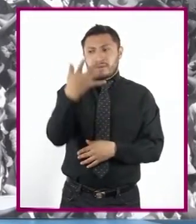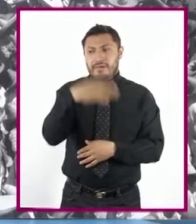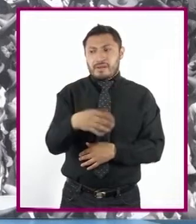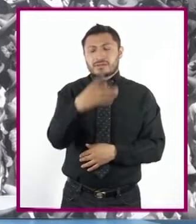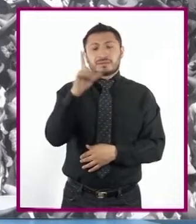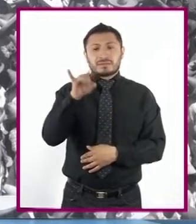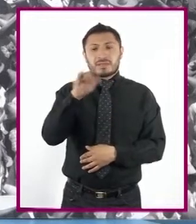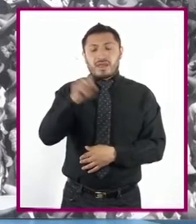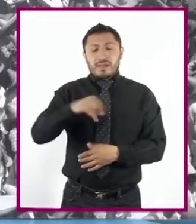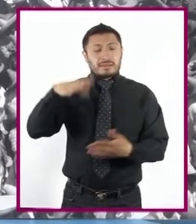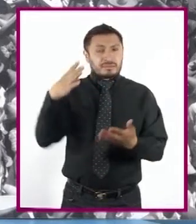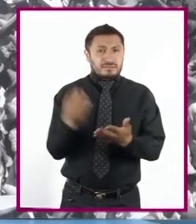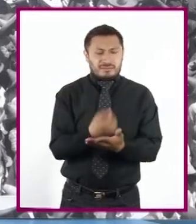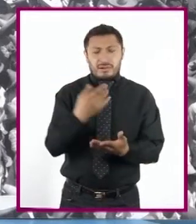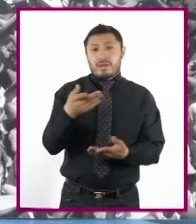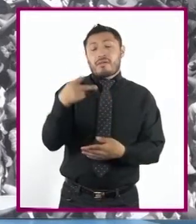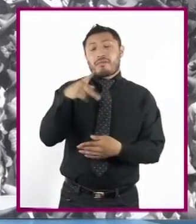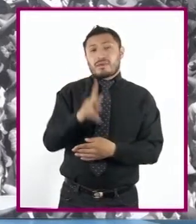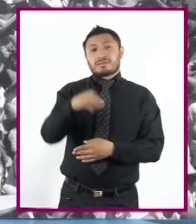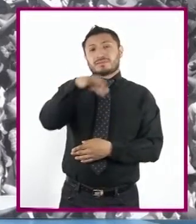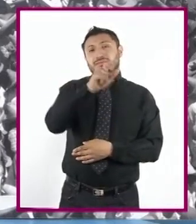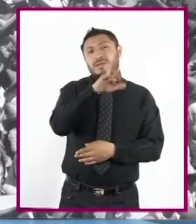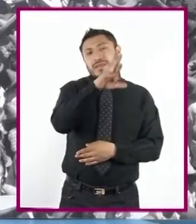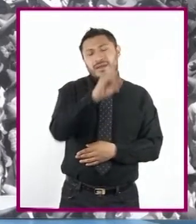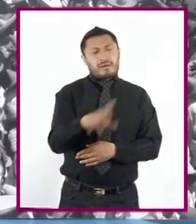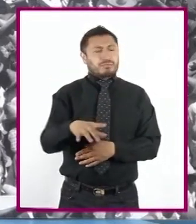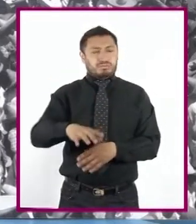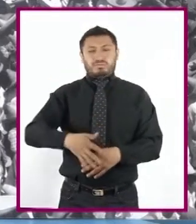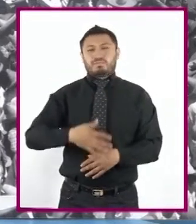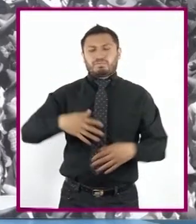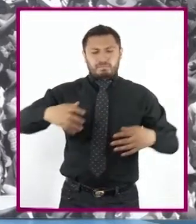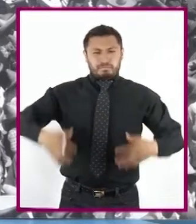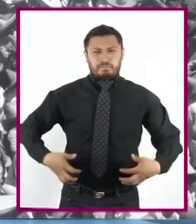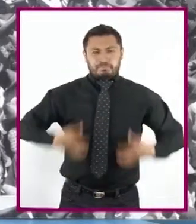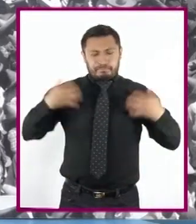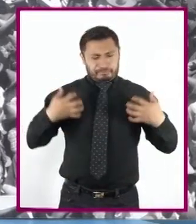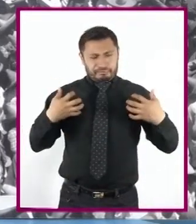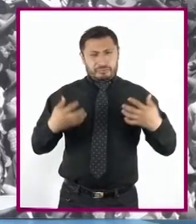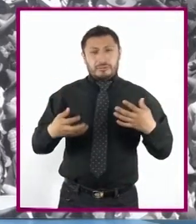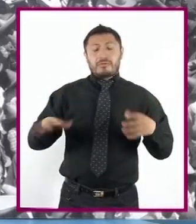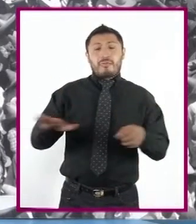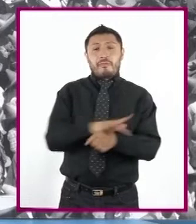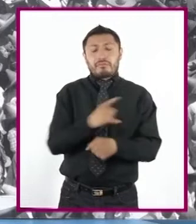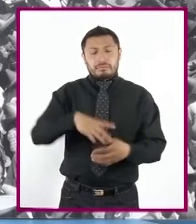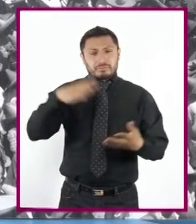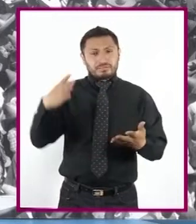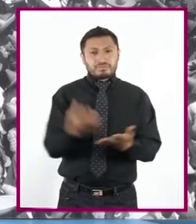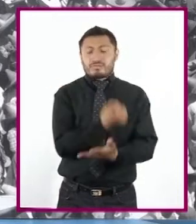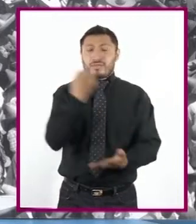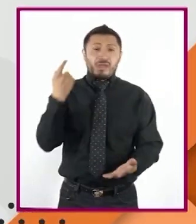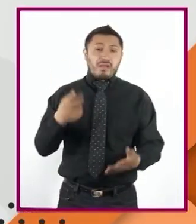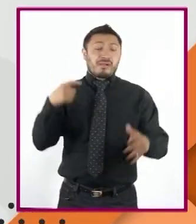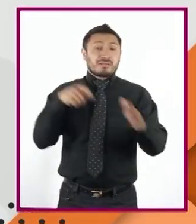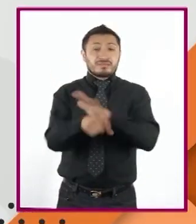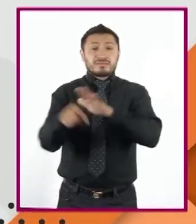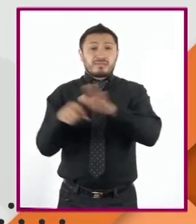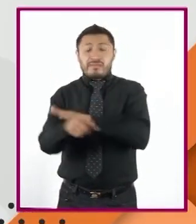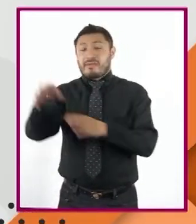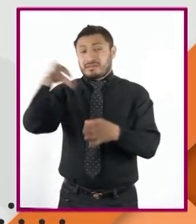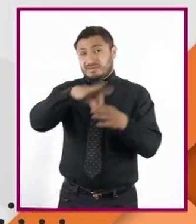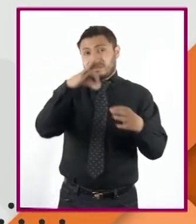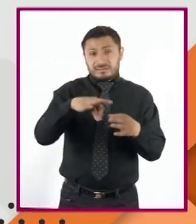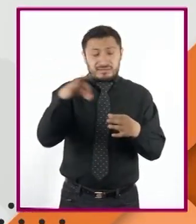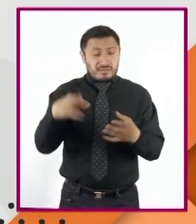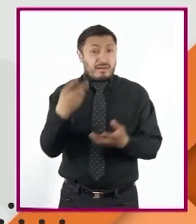ganador, lo que despertó la indignación de Madero y sus simpatizantes, porque la victoria fue el resultado de un fraude electoral. Sin lugar